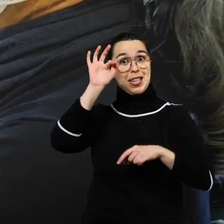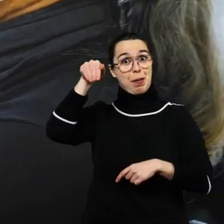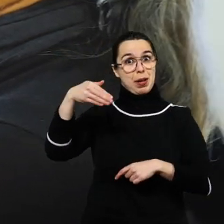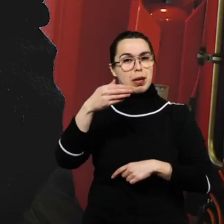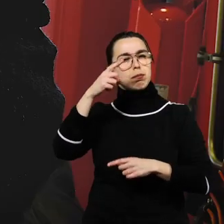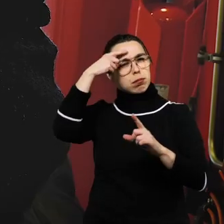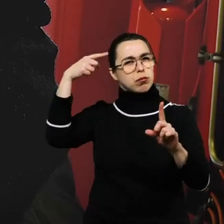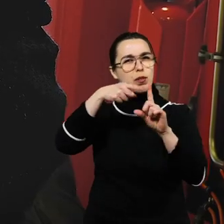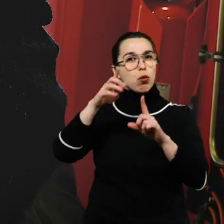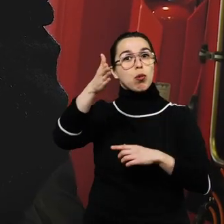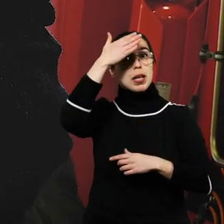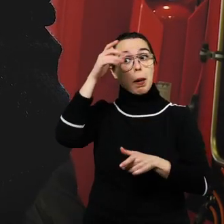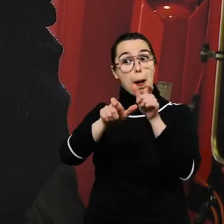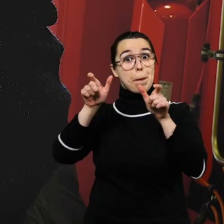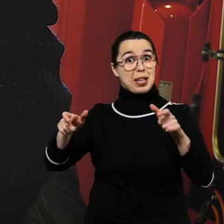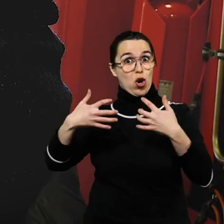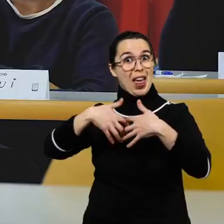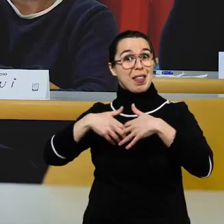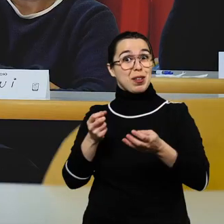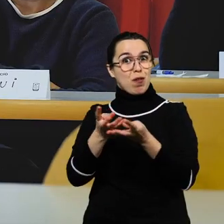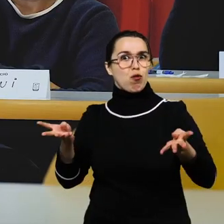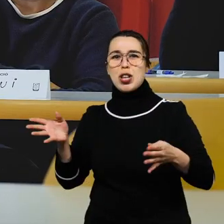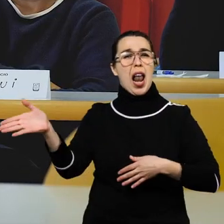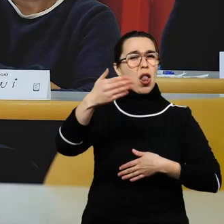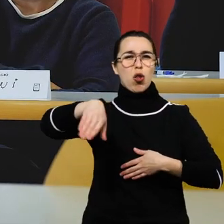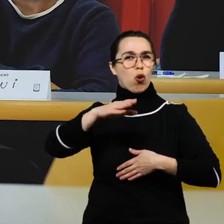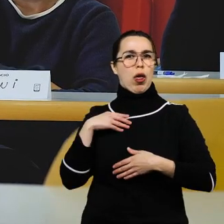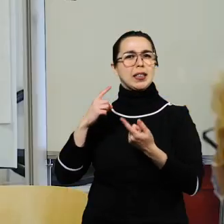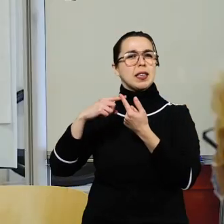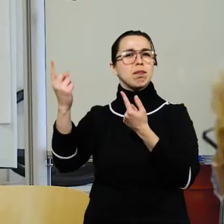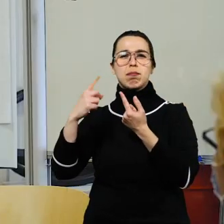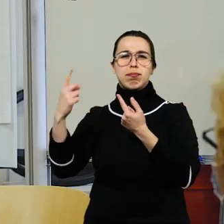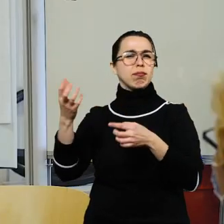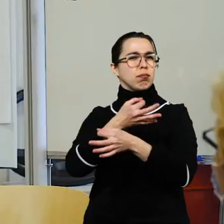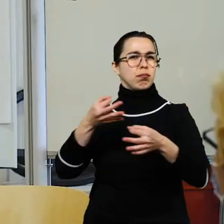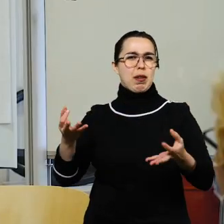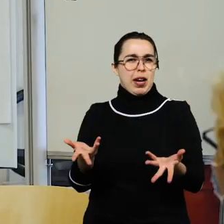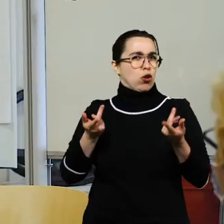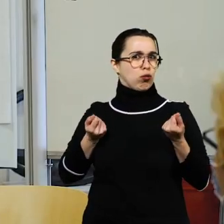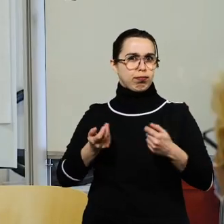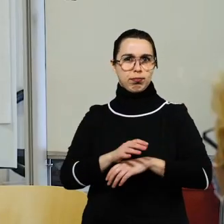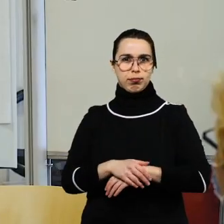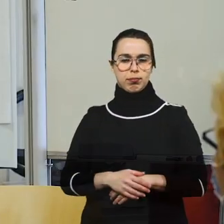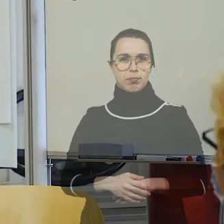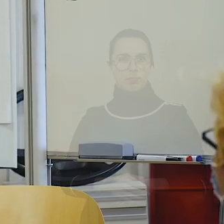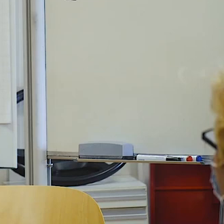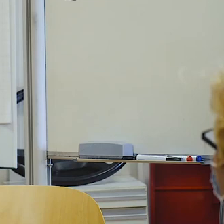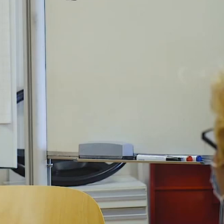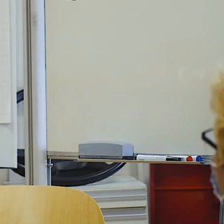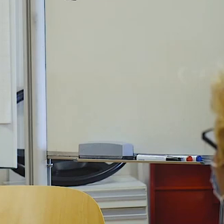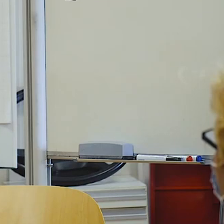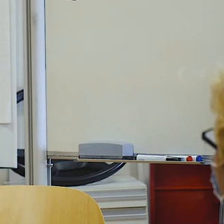están de cara directa a todos ellos, pues el objetivo de la empresa es que al final estas personas estén